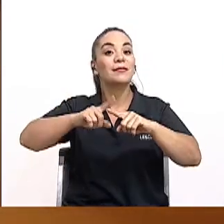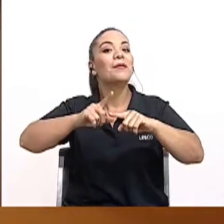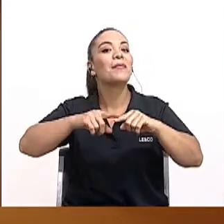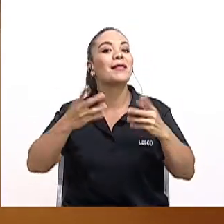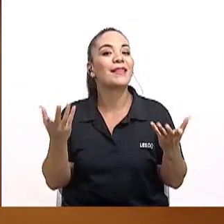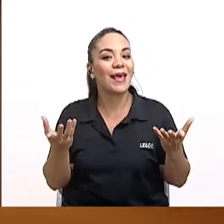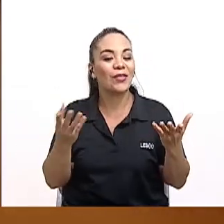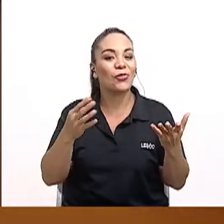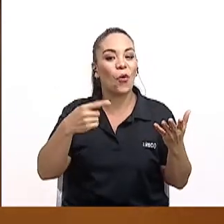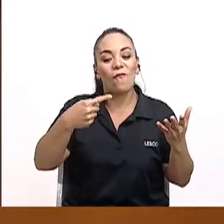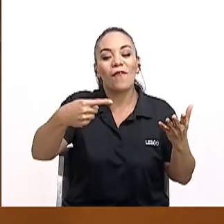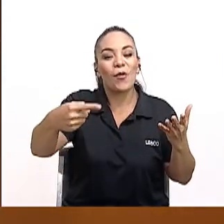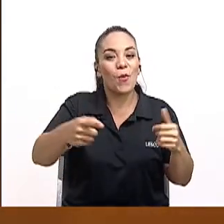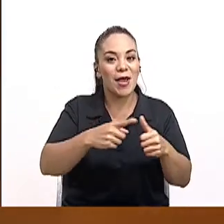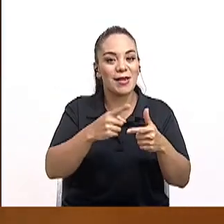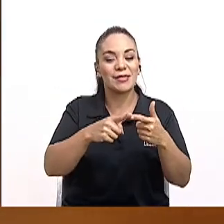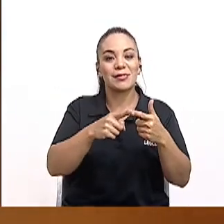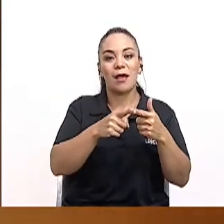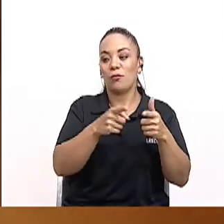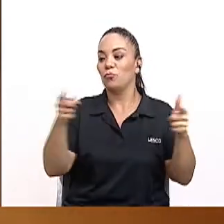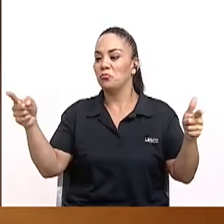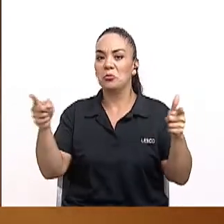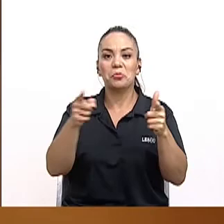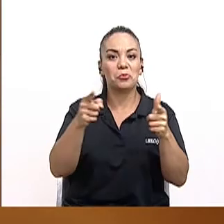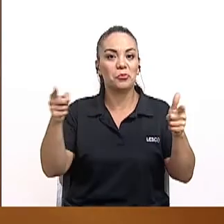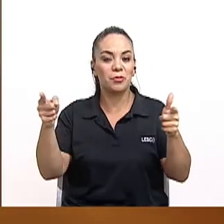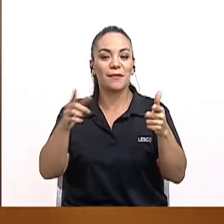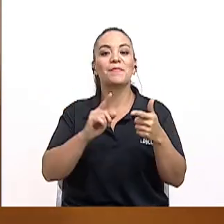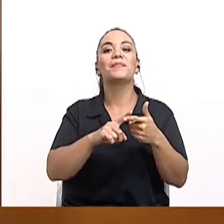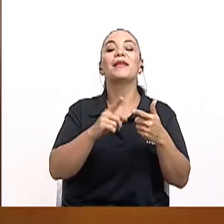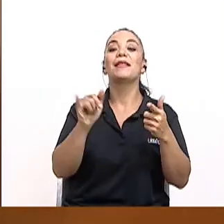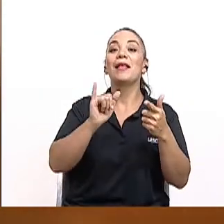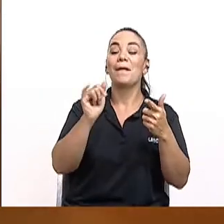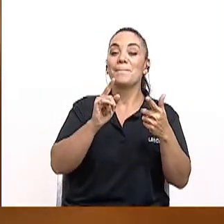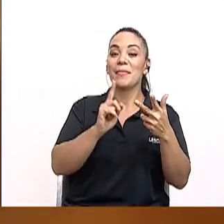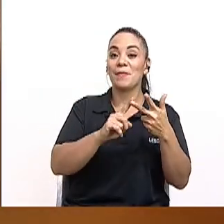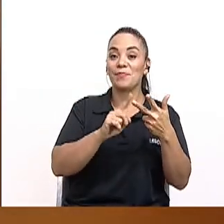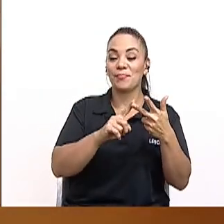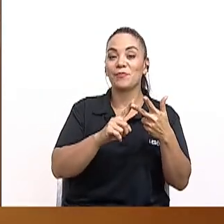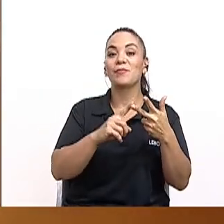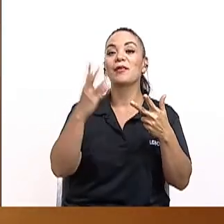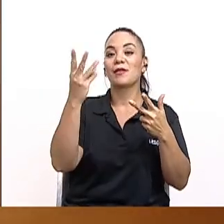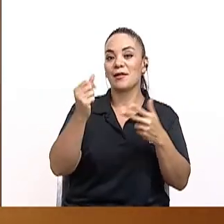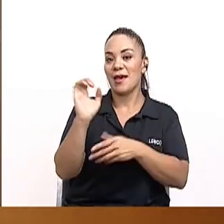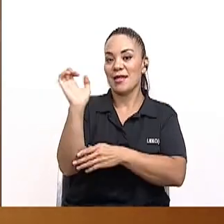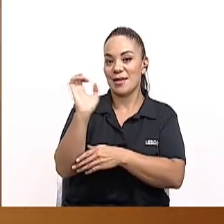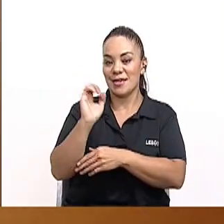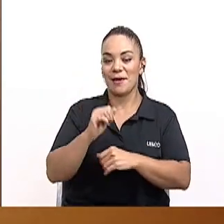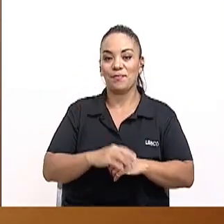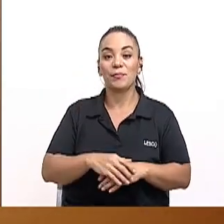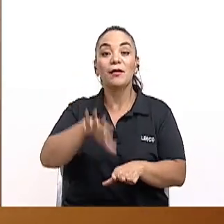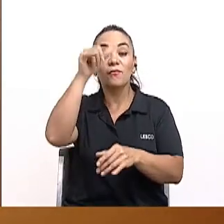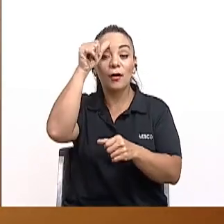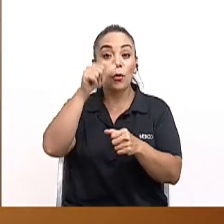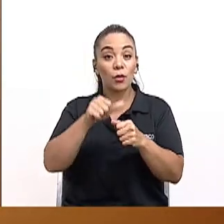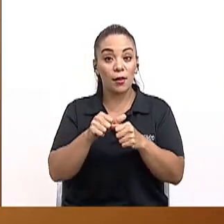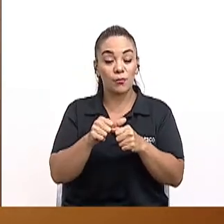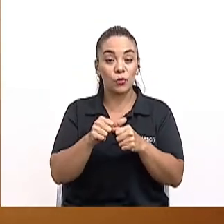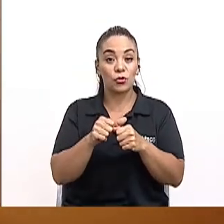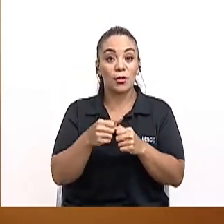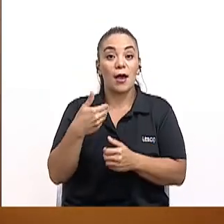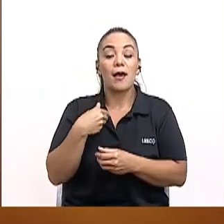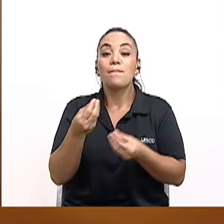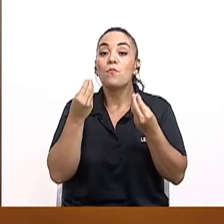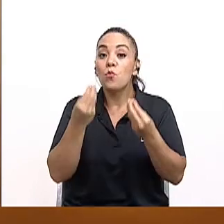frecuencia, a la longitud que hay entre ellas, y así también conocemos la cantidad de energía que emite. Recordemos que cuando hay